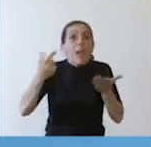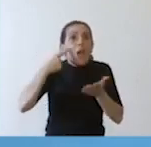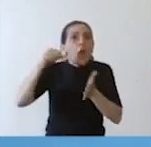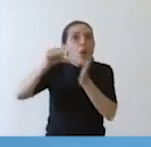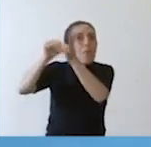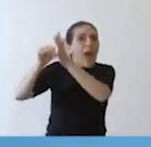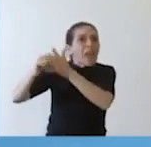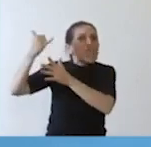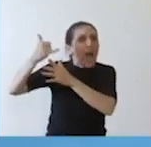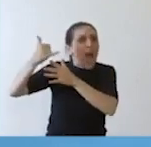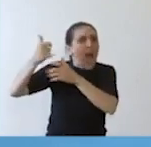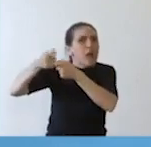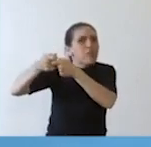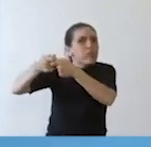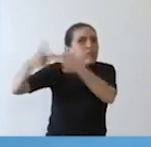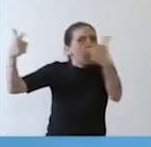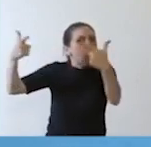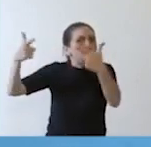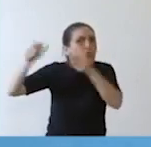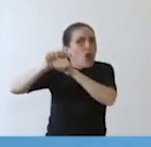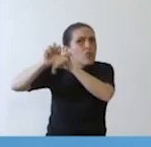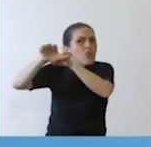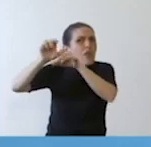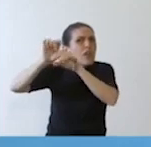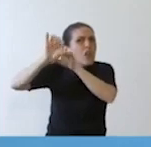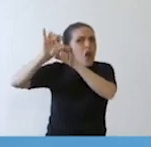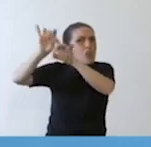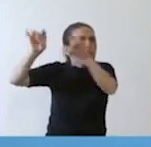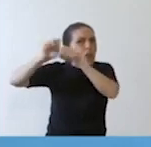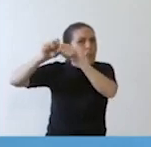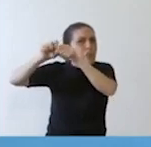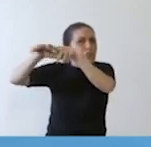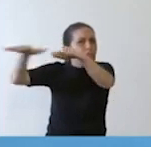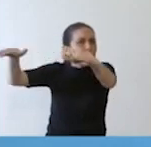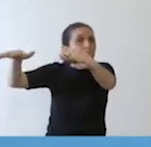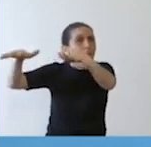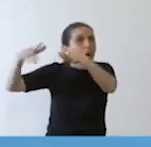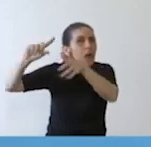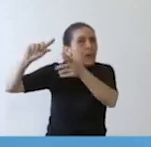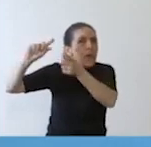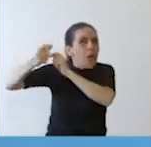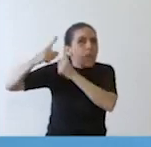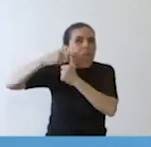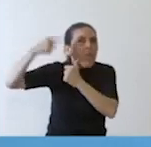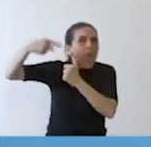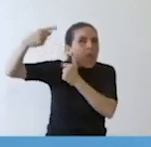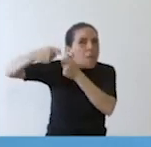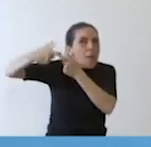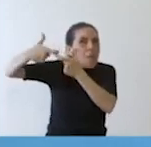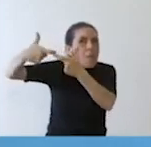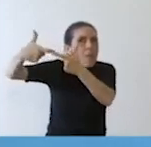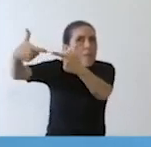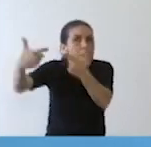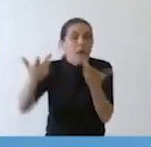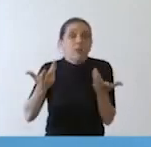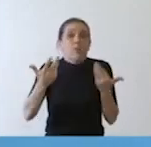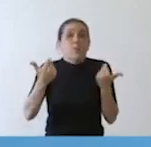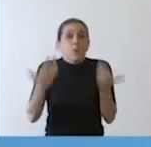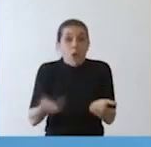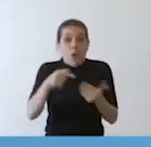hay circulación comunitaria y eso ha ido cambiando prácticamente día a día y por lo